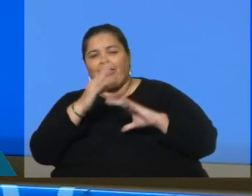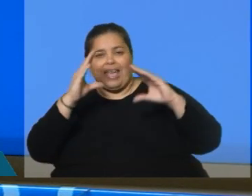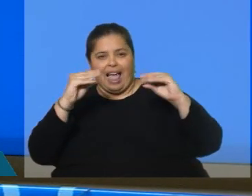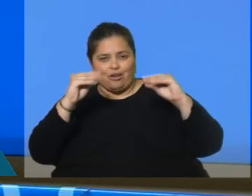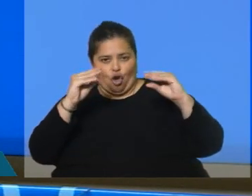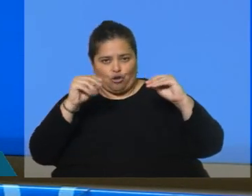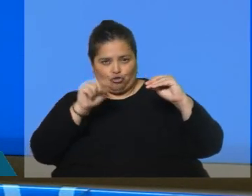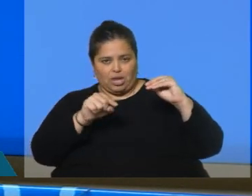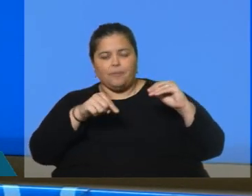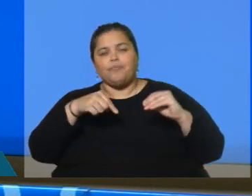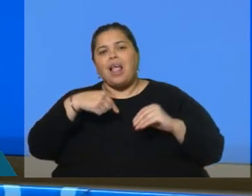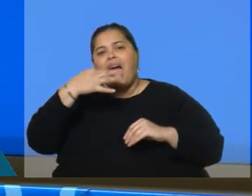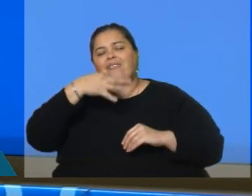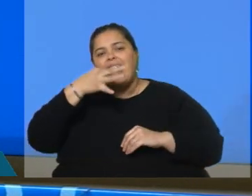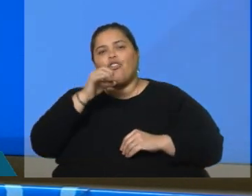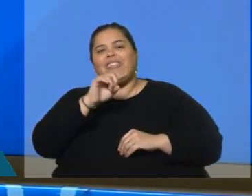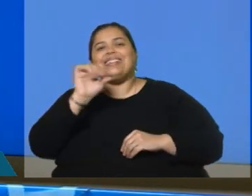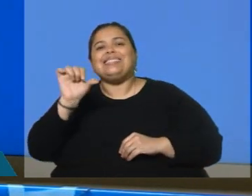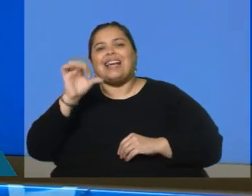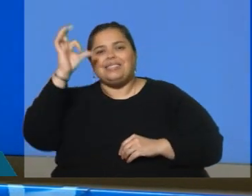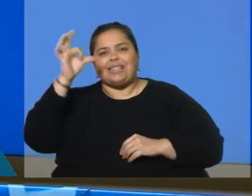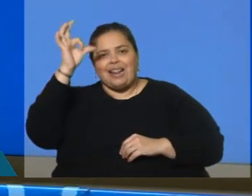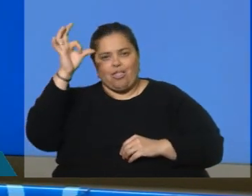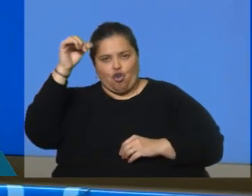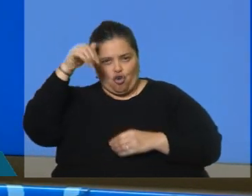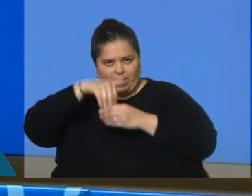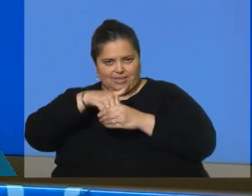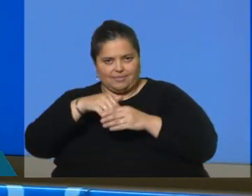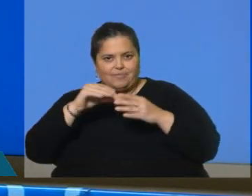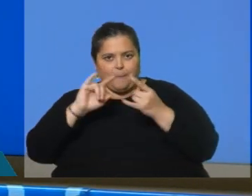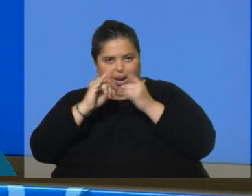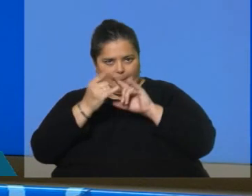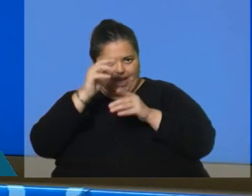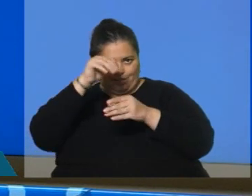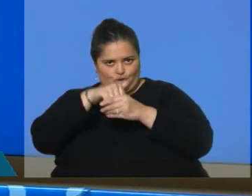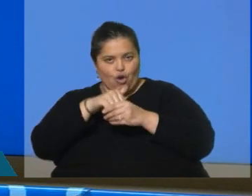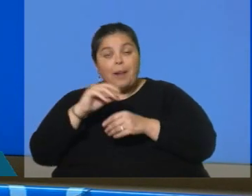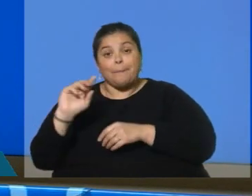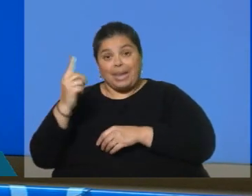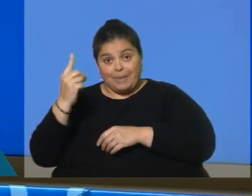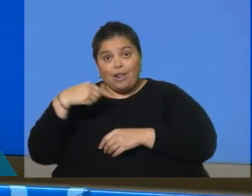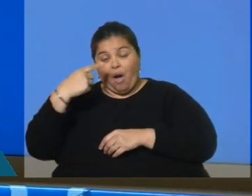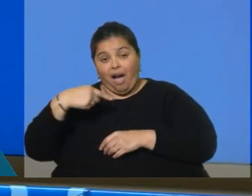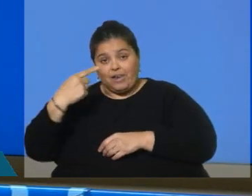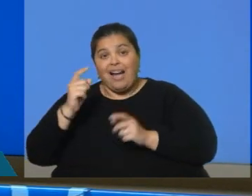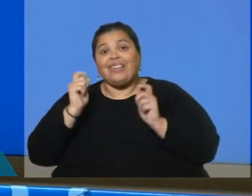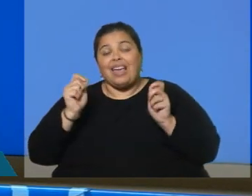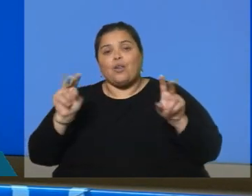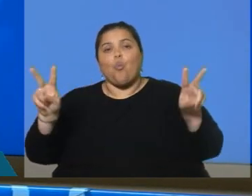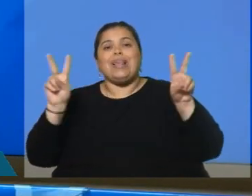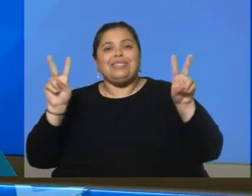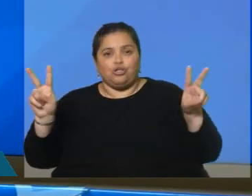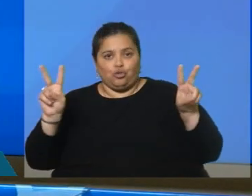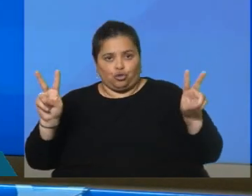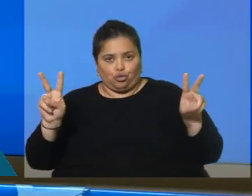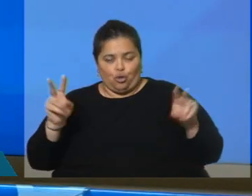hablaron 16 senadores había esa noche en ese parlamento y el primero en hablar fue Wilson Ferreira